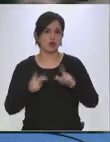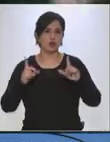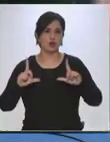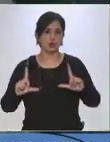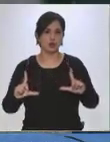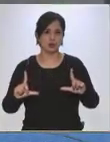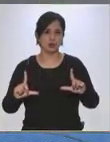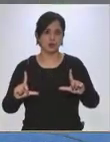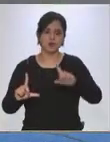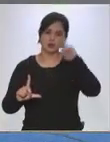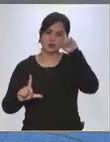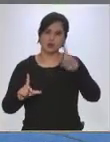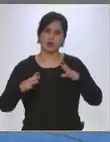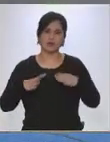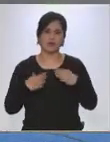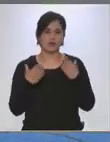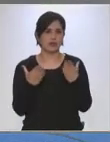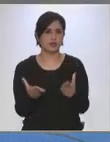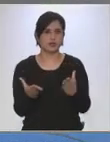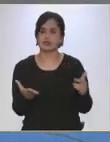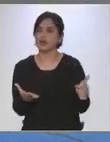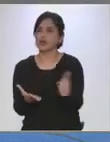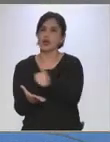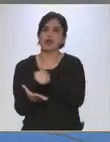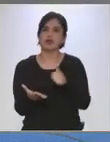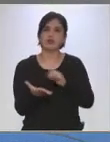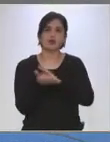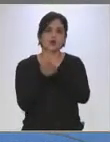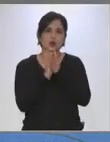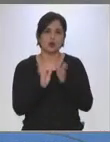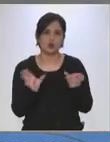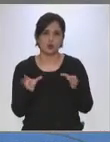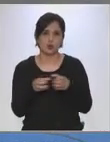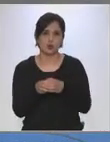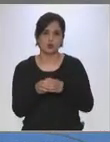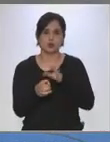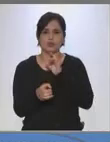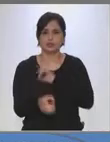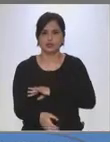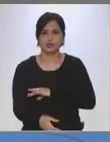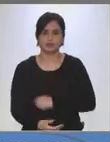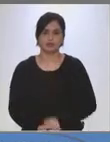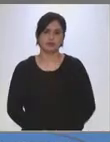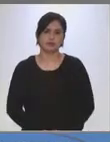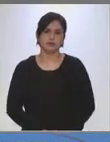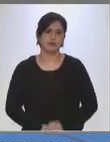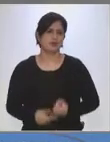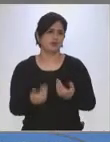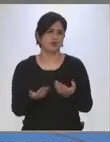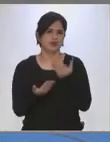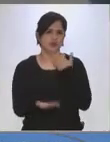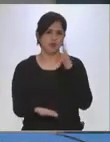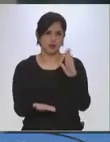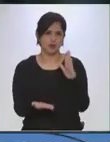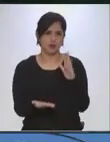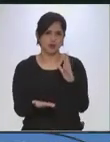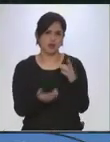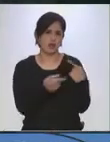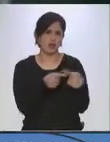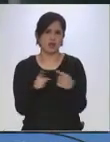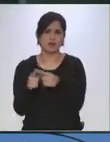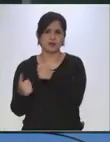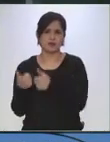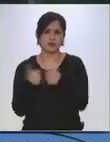pero las felicitaciones van a todo el team para chile y al team chile que dieron lo mejor de sí en las diversas